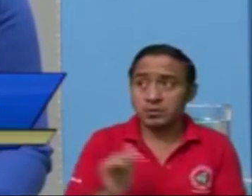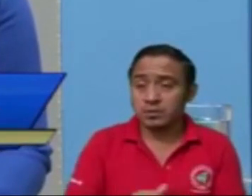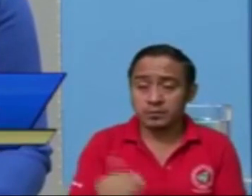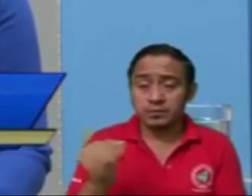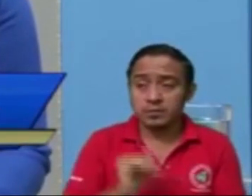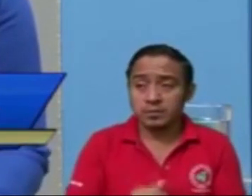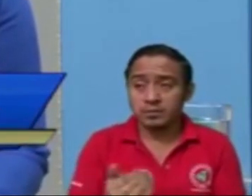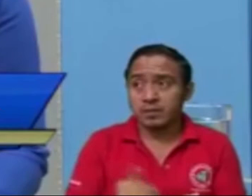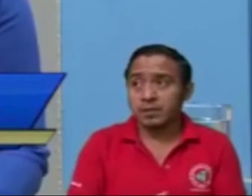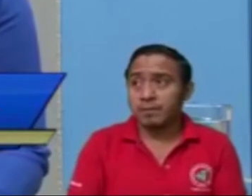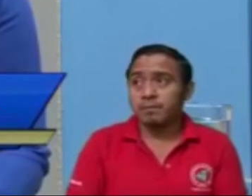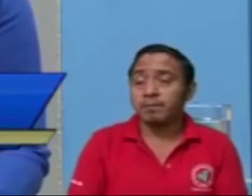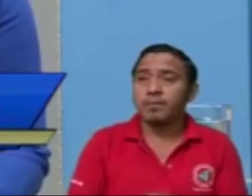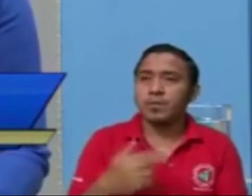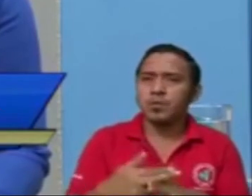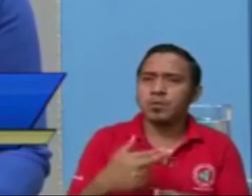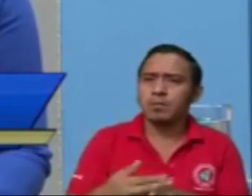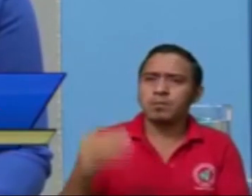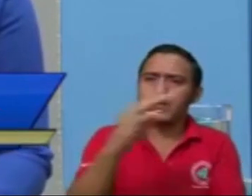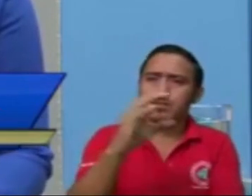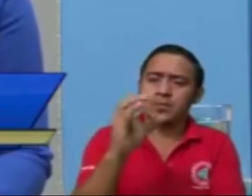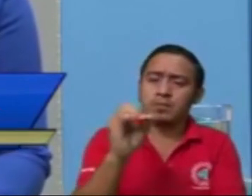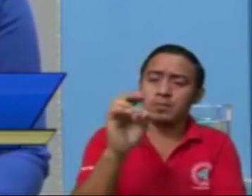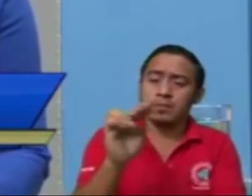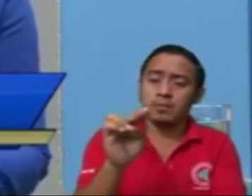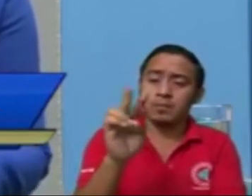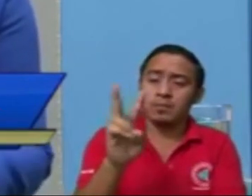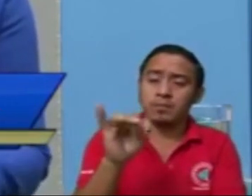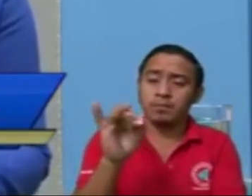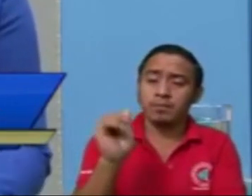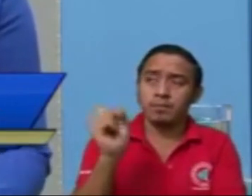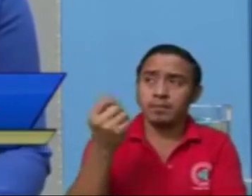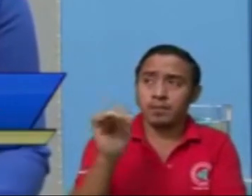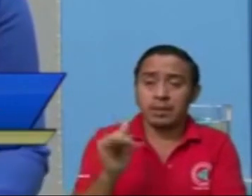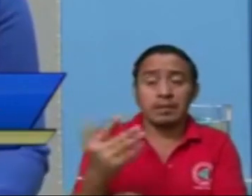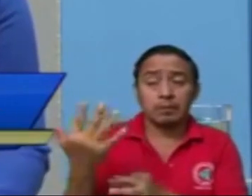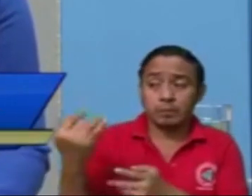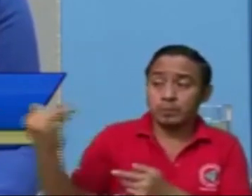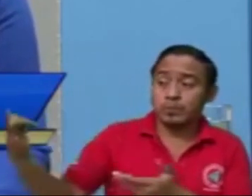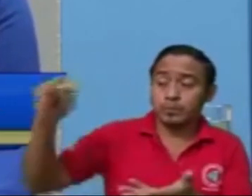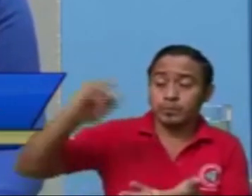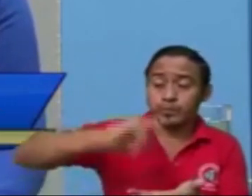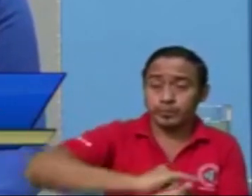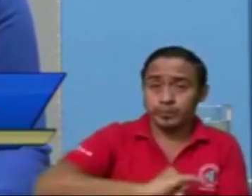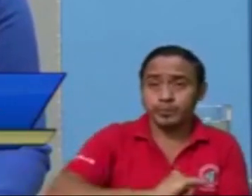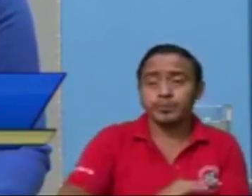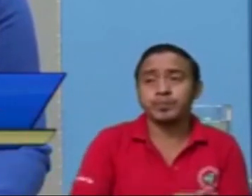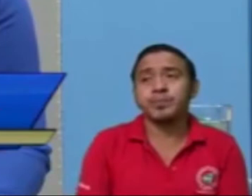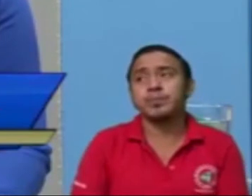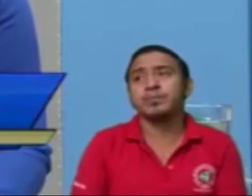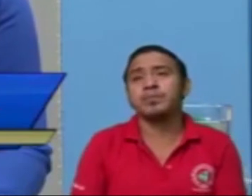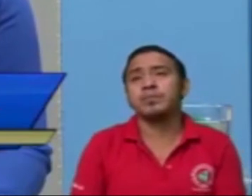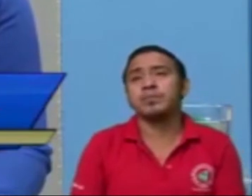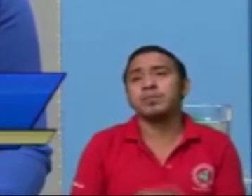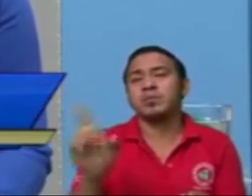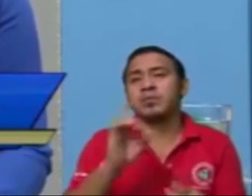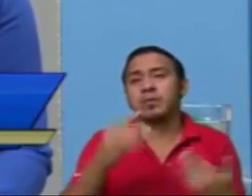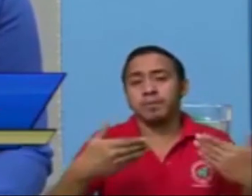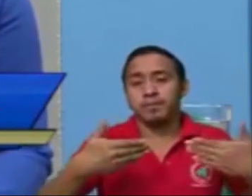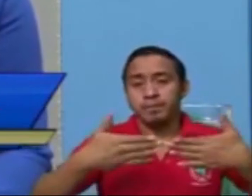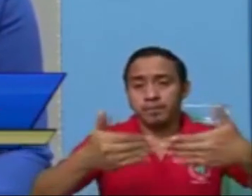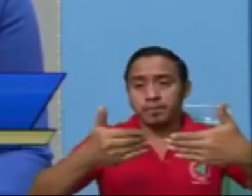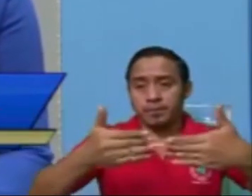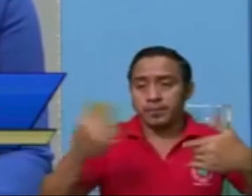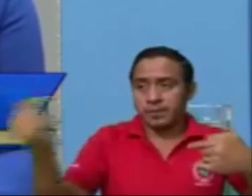nuevamente Conviasa a volar a nuestro país, ¿verdad? Ya están en ese proceso. En vuelos desde Panamá